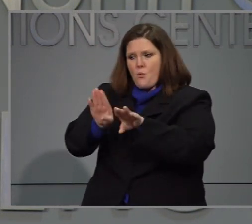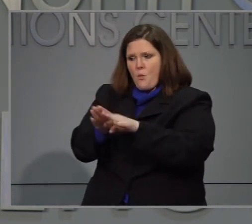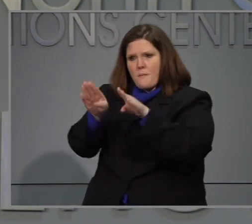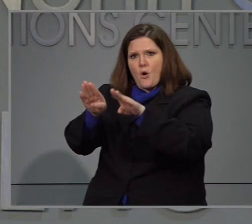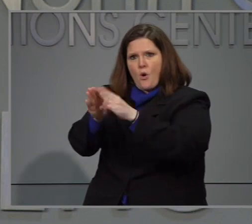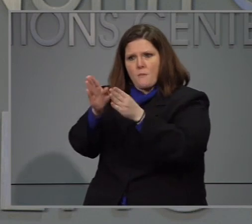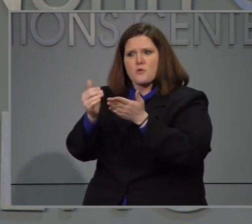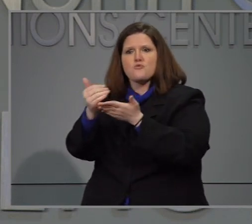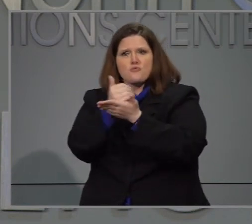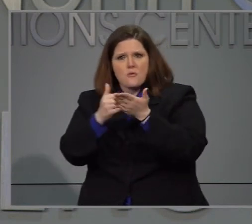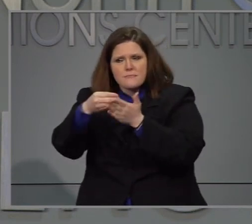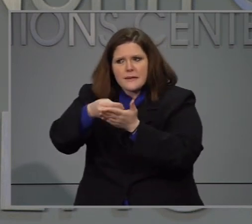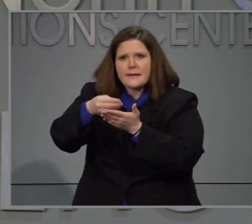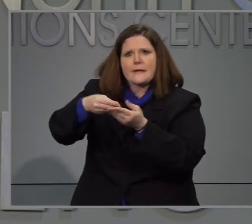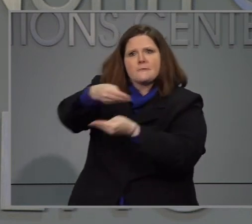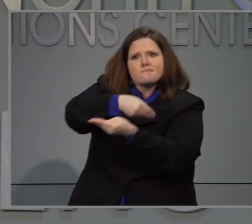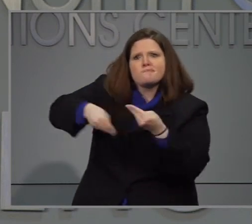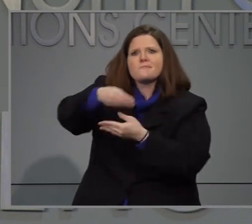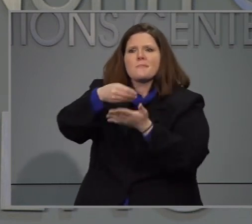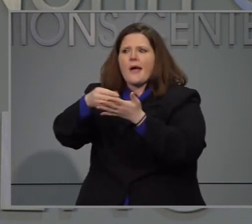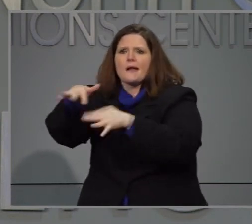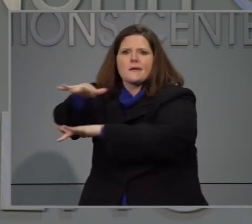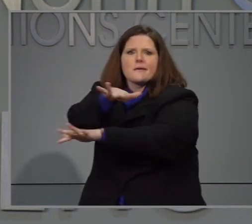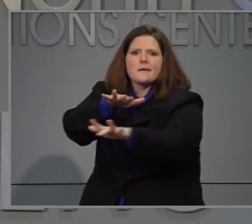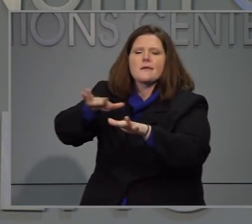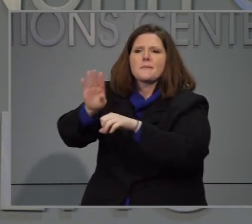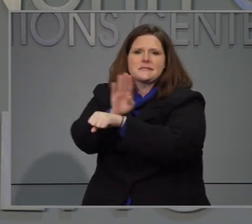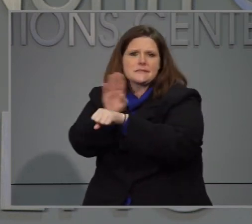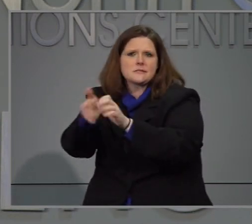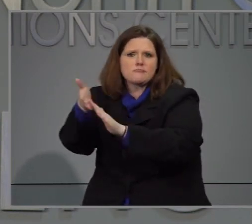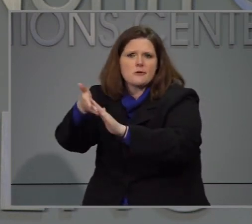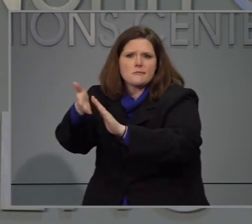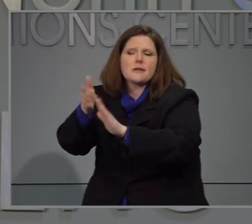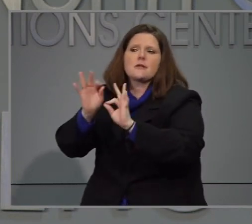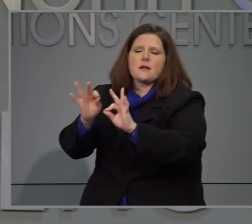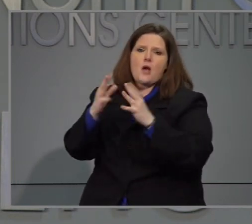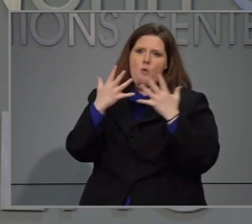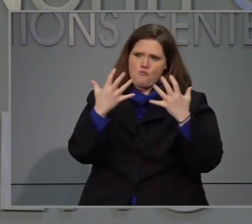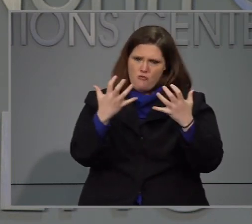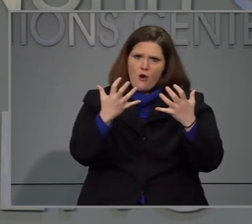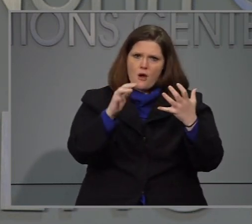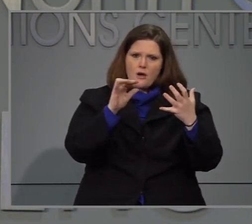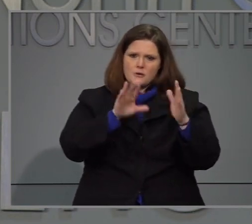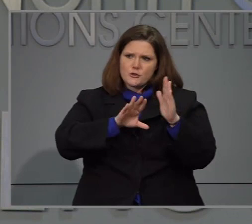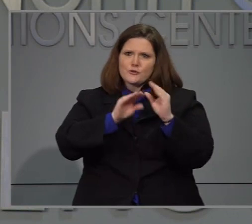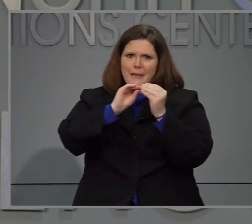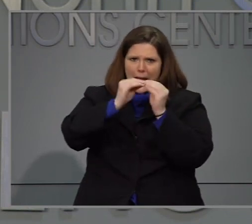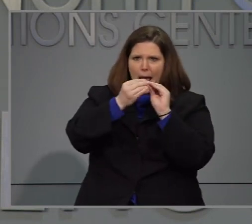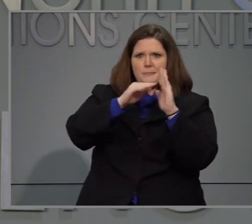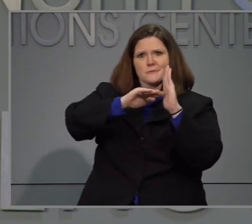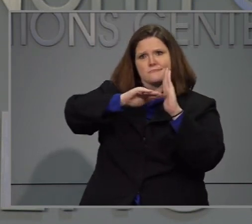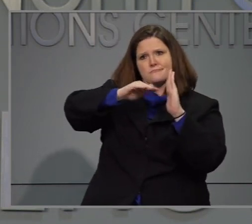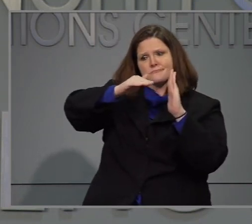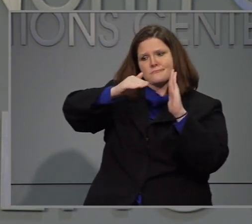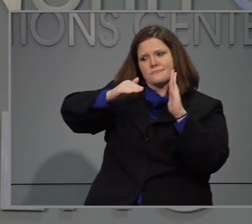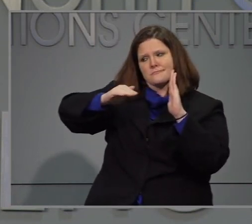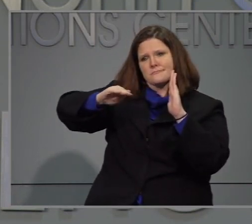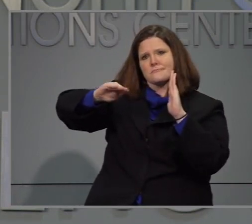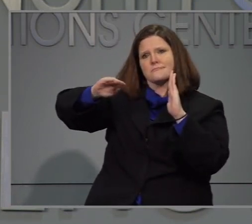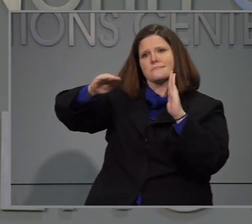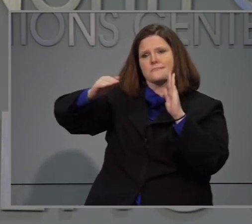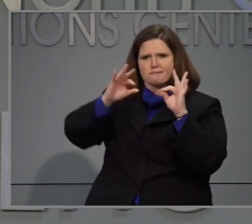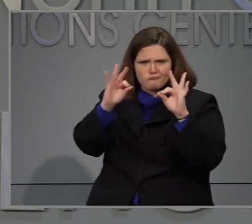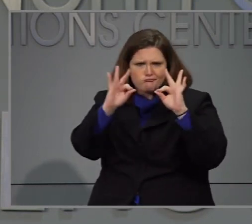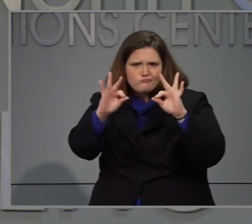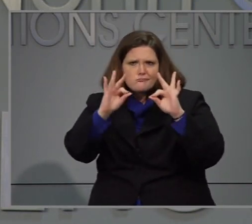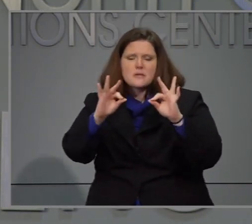economía mientras seguimos manteniendo la seguridad de las personas, y espero que nuestras tendencias vayan bien para que podamos